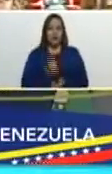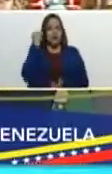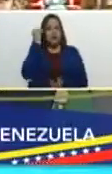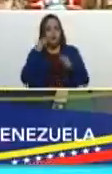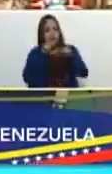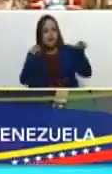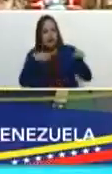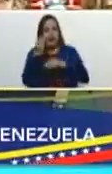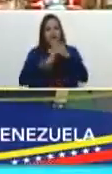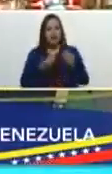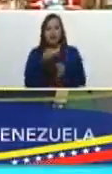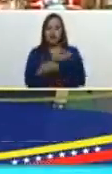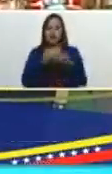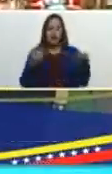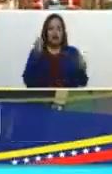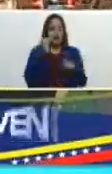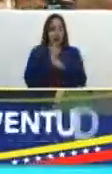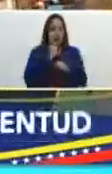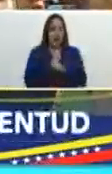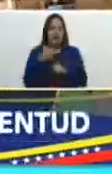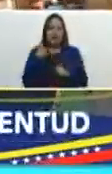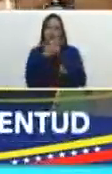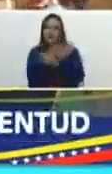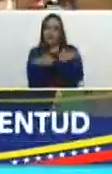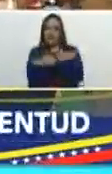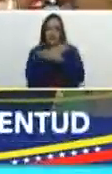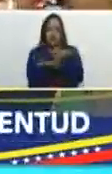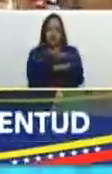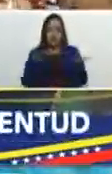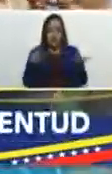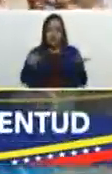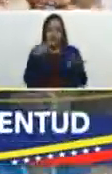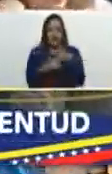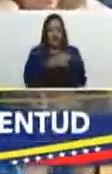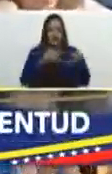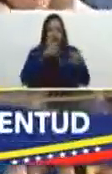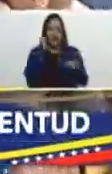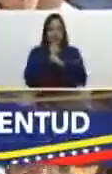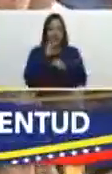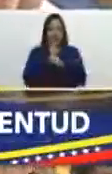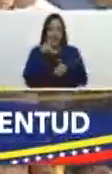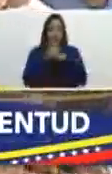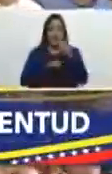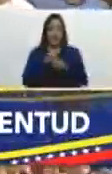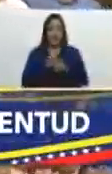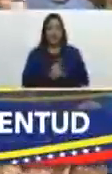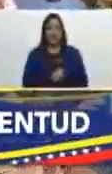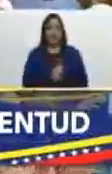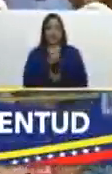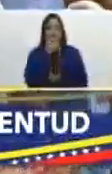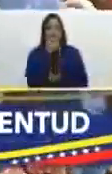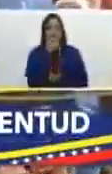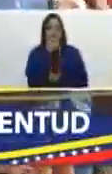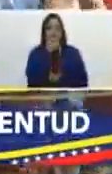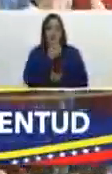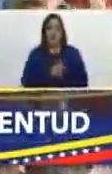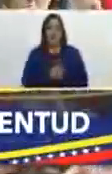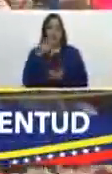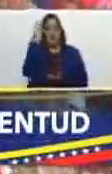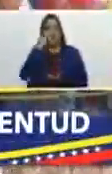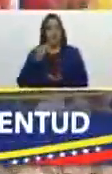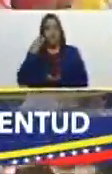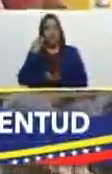hecho un extraordinario trabajo y los felicito por este extraordinario trabajo que han hecho. La juventud, generación de